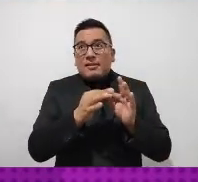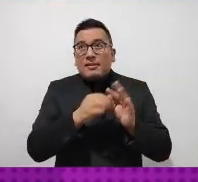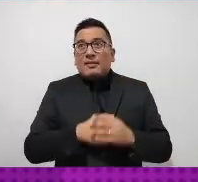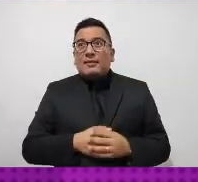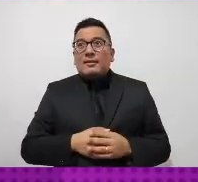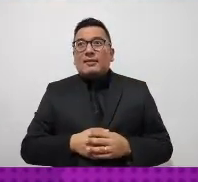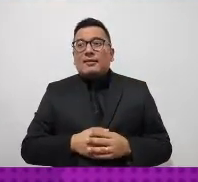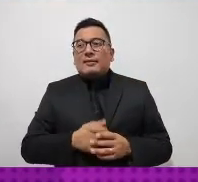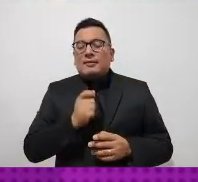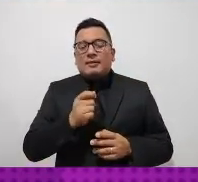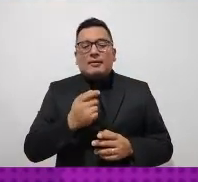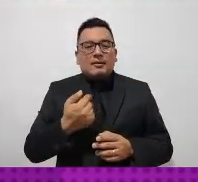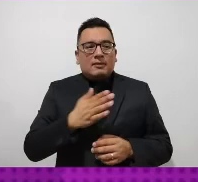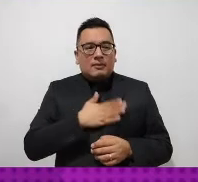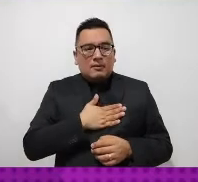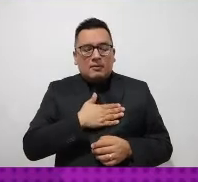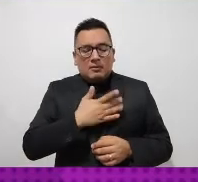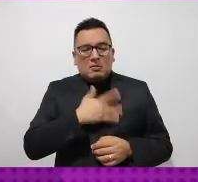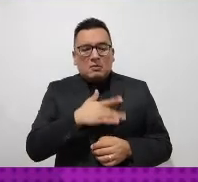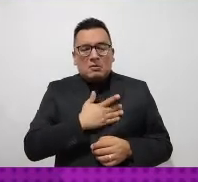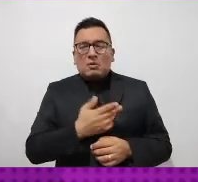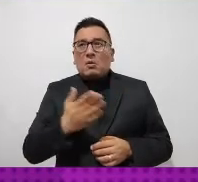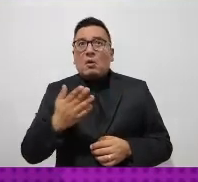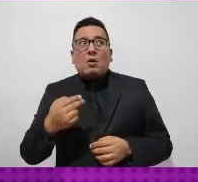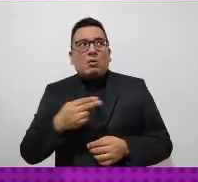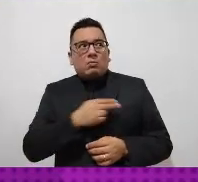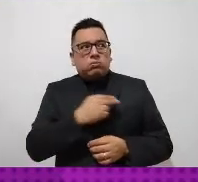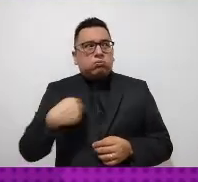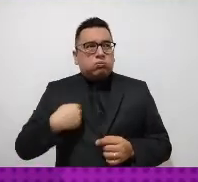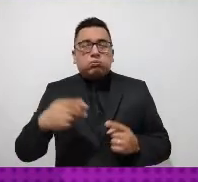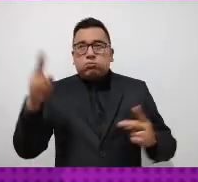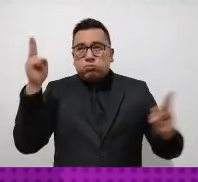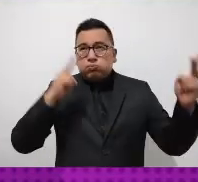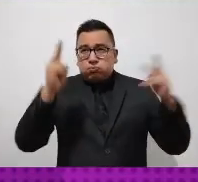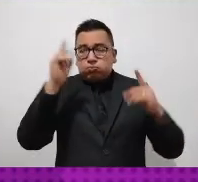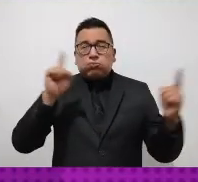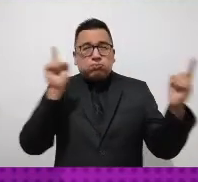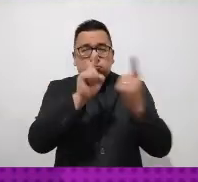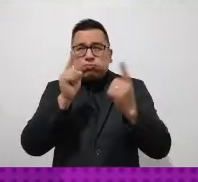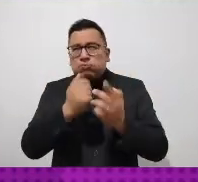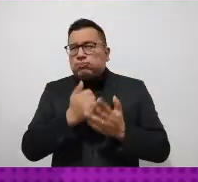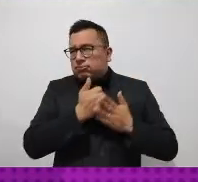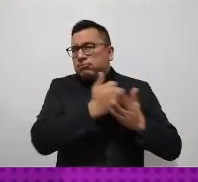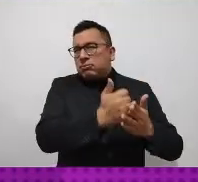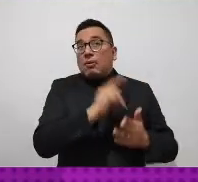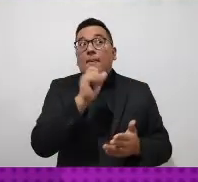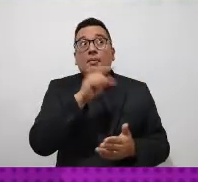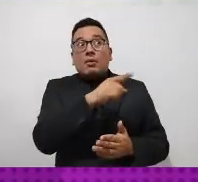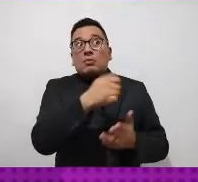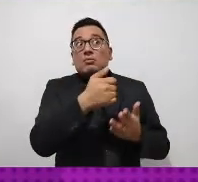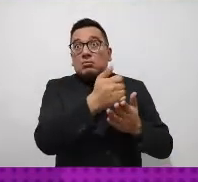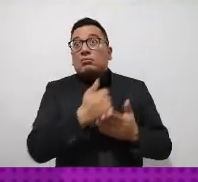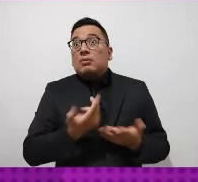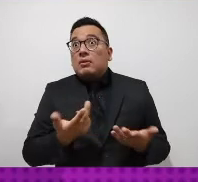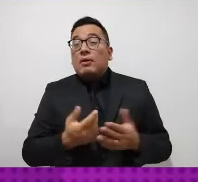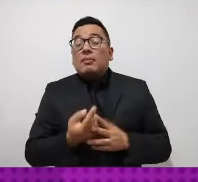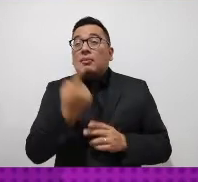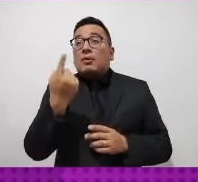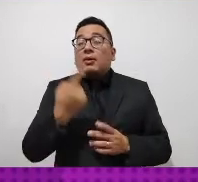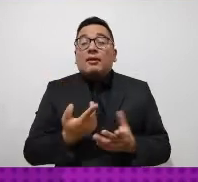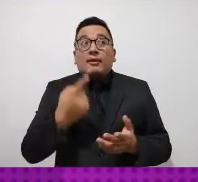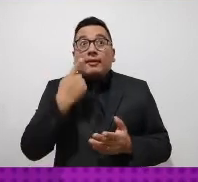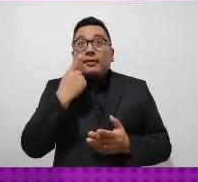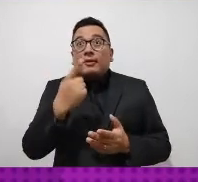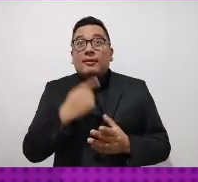fueron, yo considero que muy productivas tanto para ellas como para las que fuimos ahí de manera presencial,